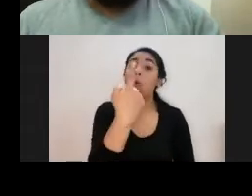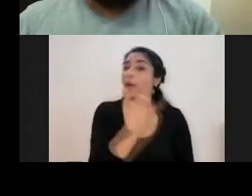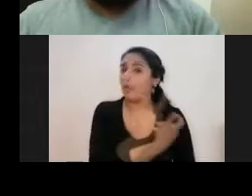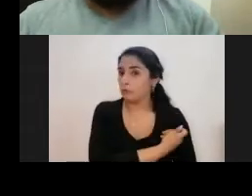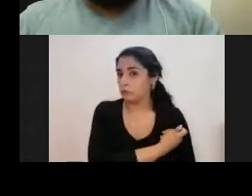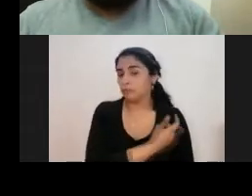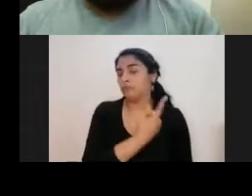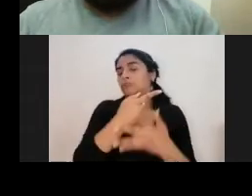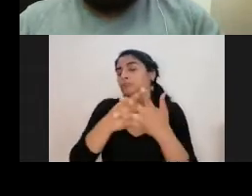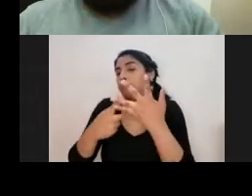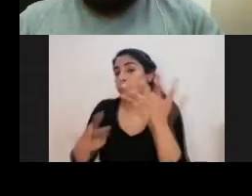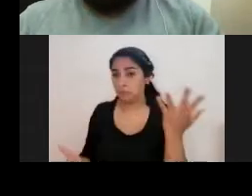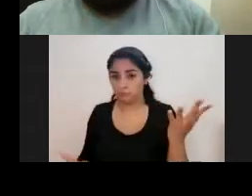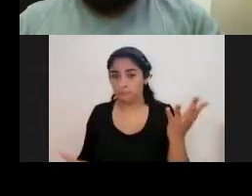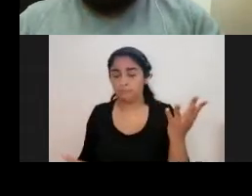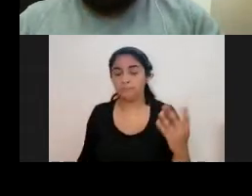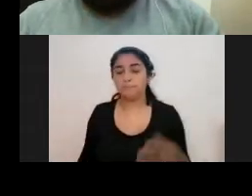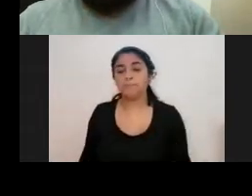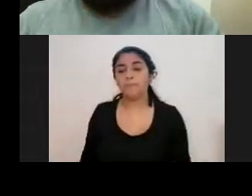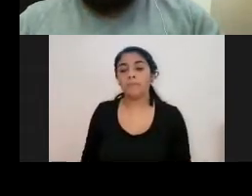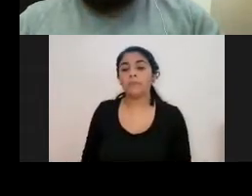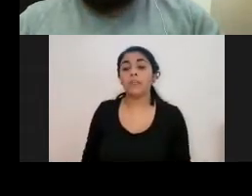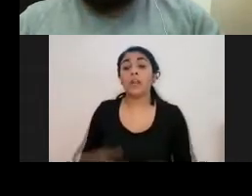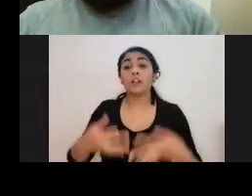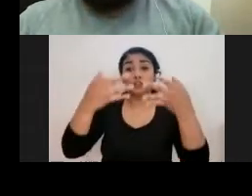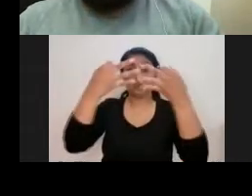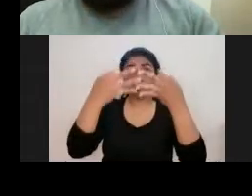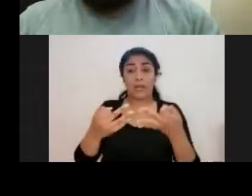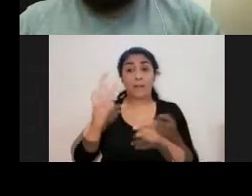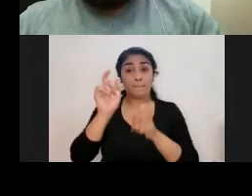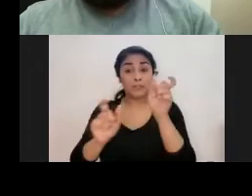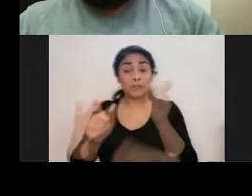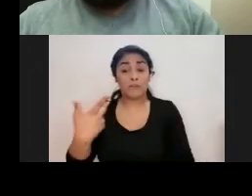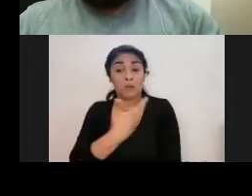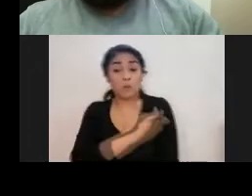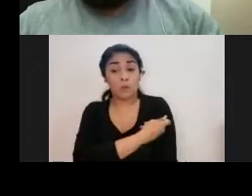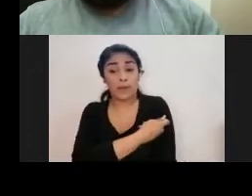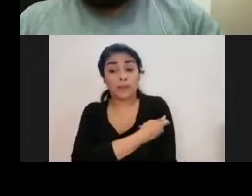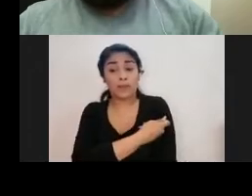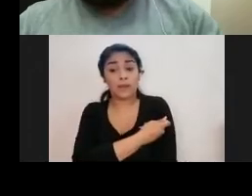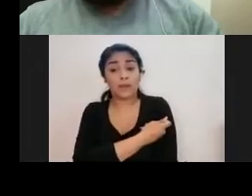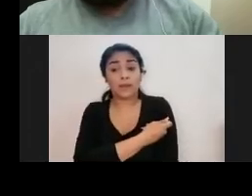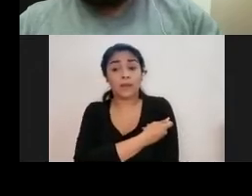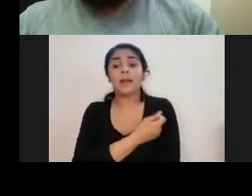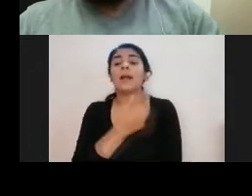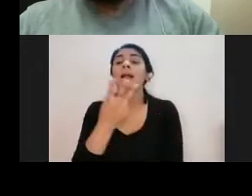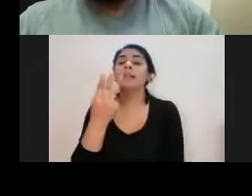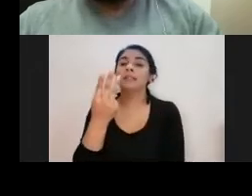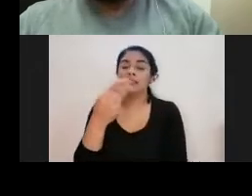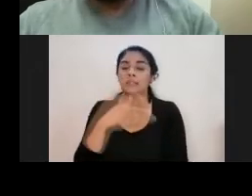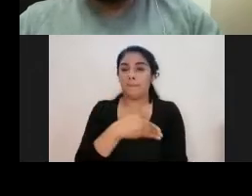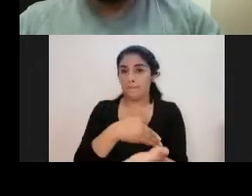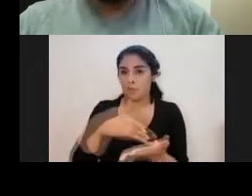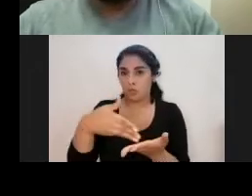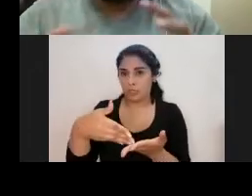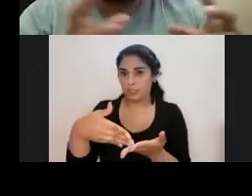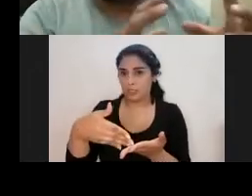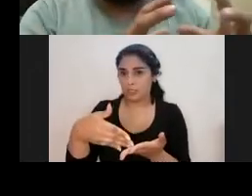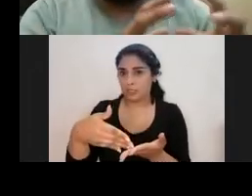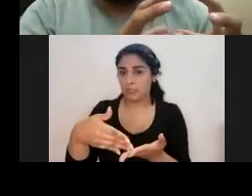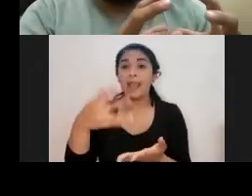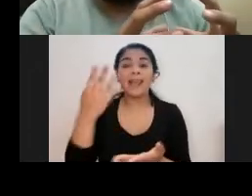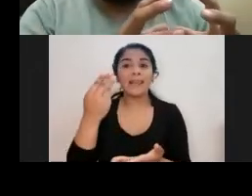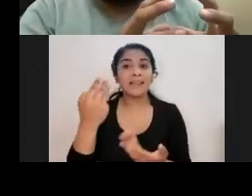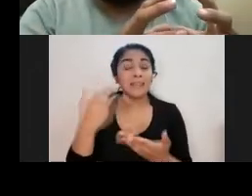Y el total de personas vacunadas con primera dosis única, ¿cierto?, va en 13 millones. Y 13 millones ya completaron su esquema